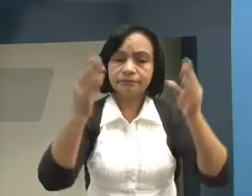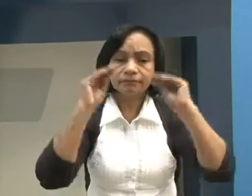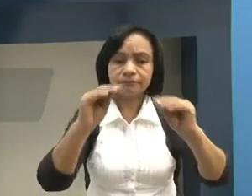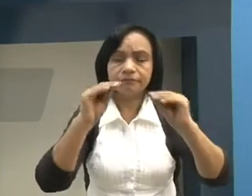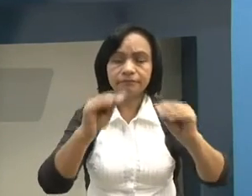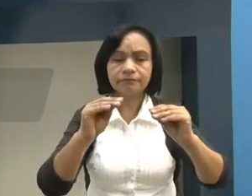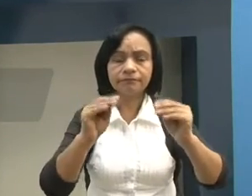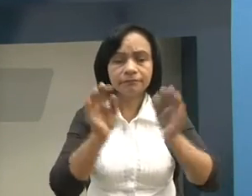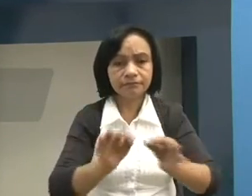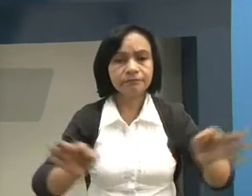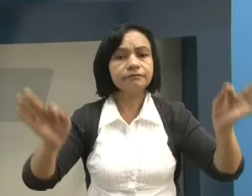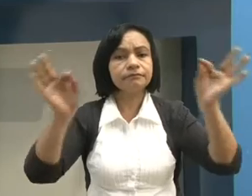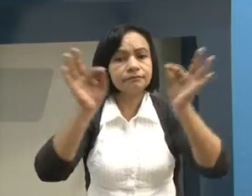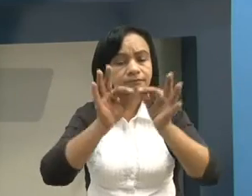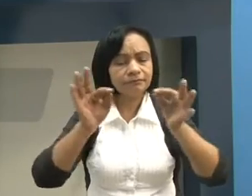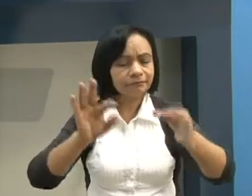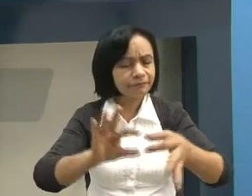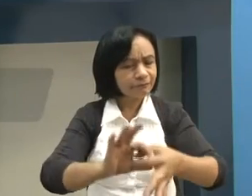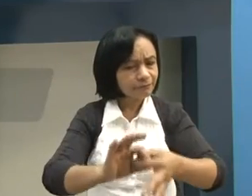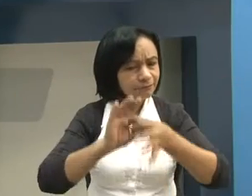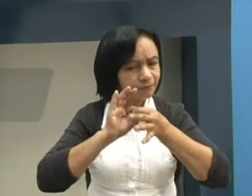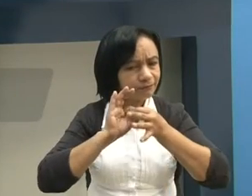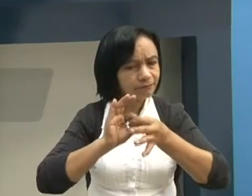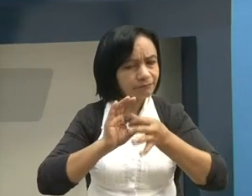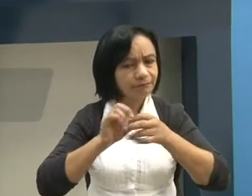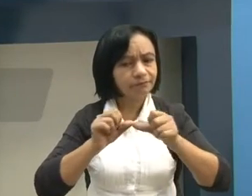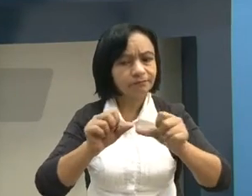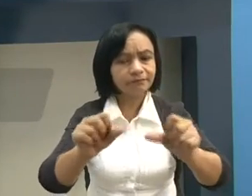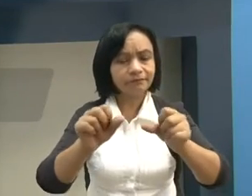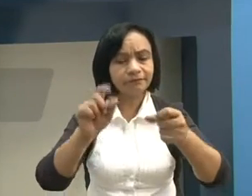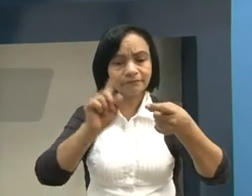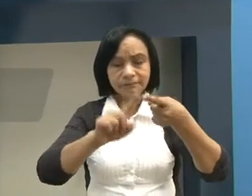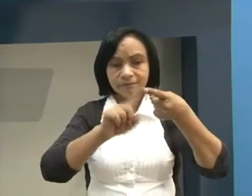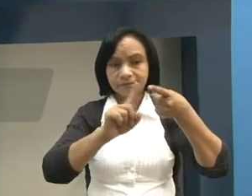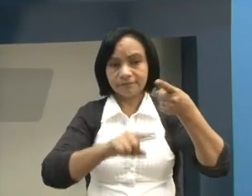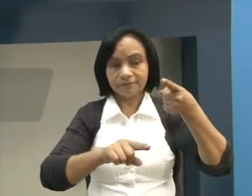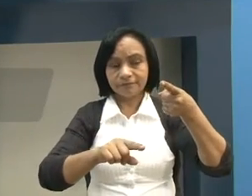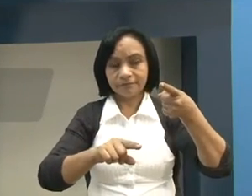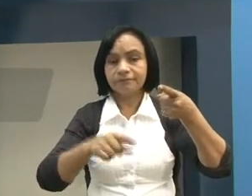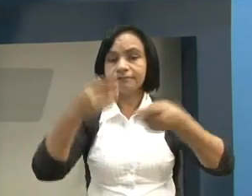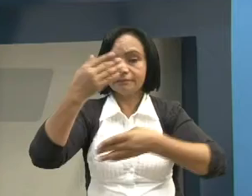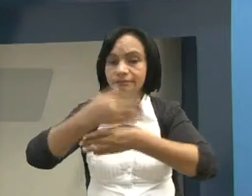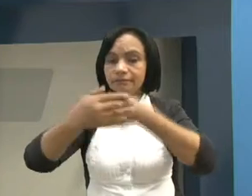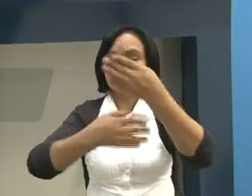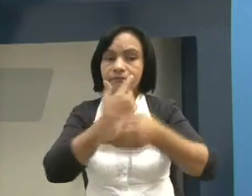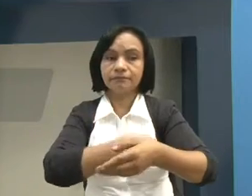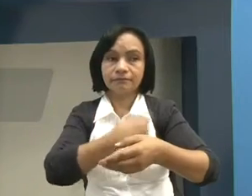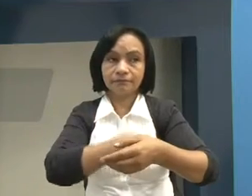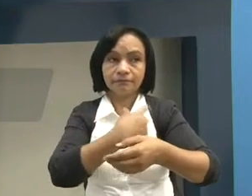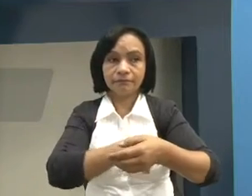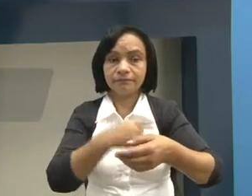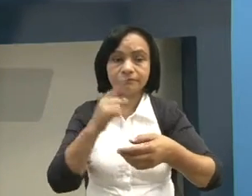Tres elementos que son fundamentales y que van agarraditos de la mano, pues digamos. En primer lugar, tiene que ver con la infraestructura. Todo